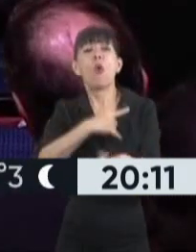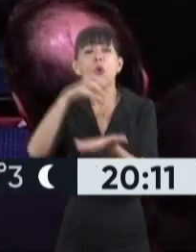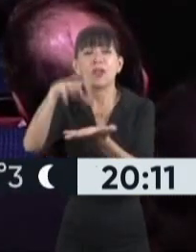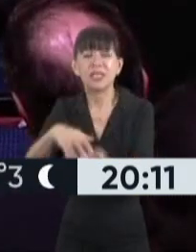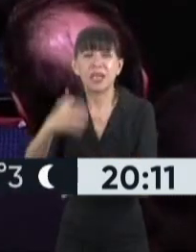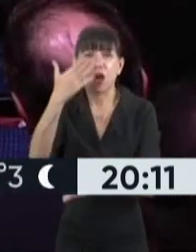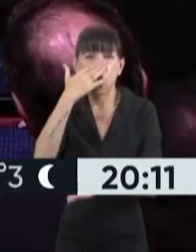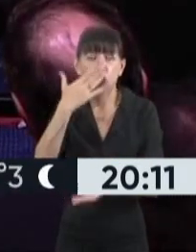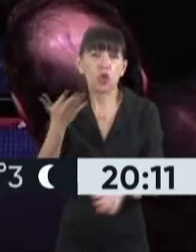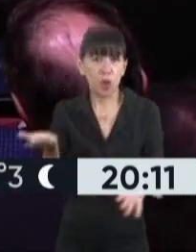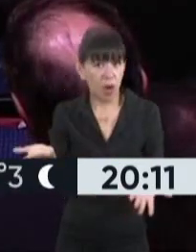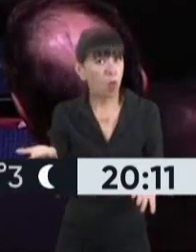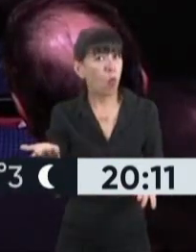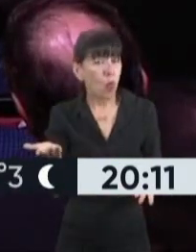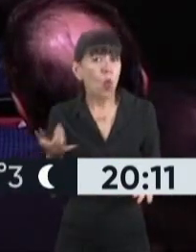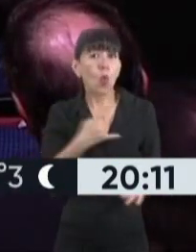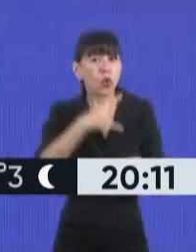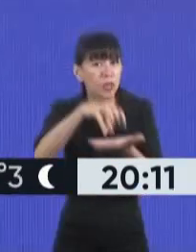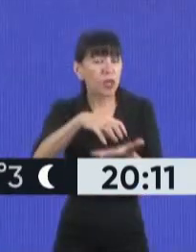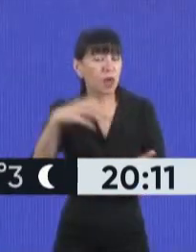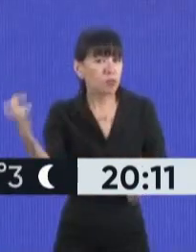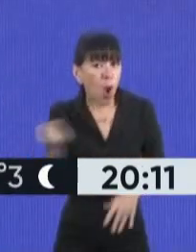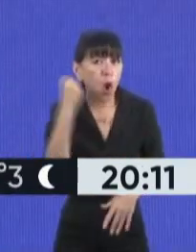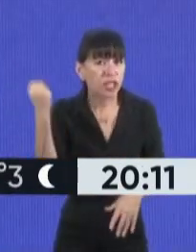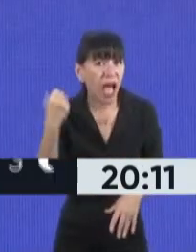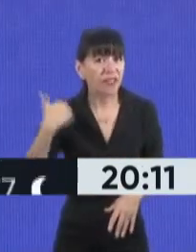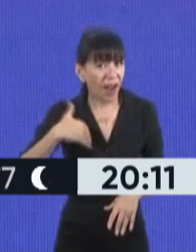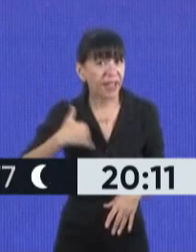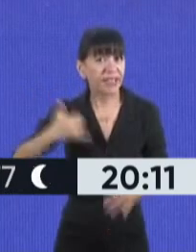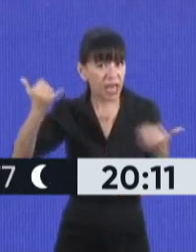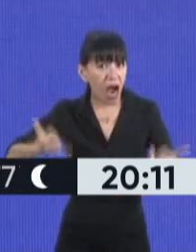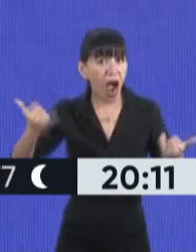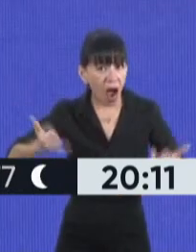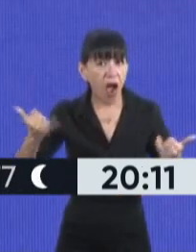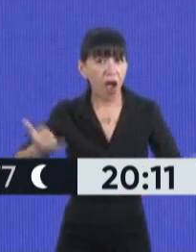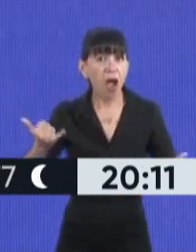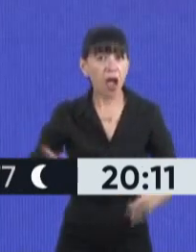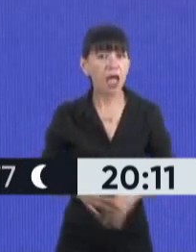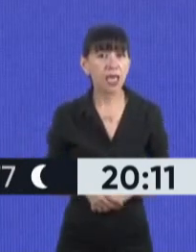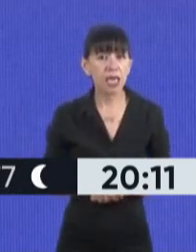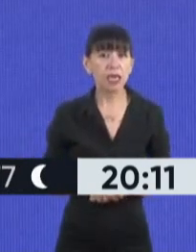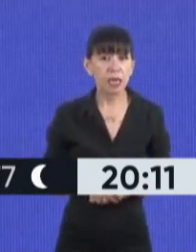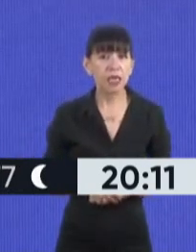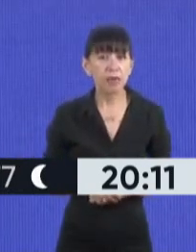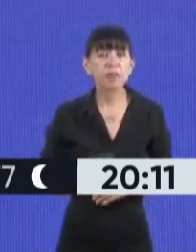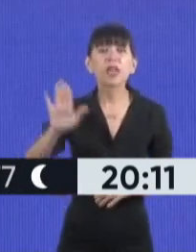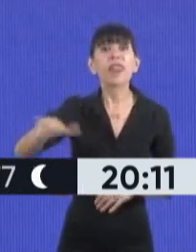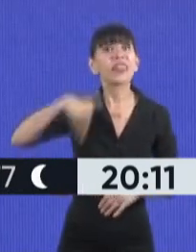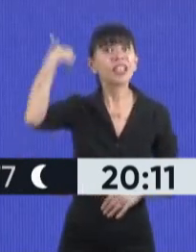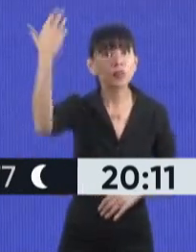Grandes universidades que la Argentina tiene. Grandes universidades. Y después